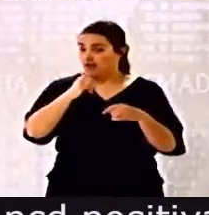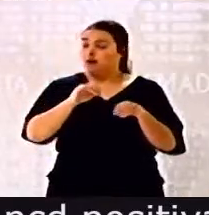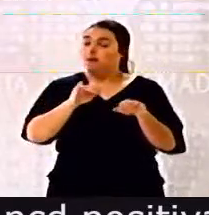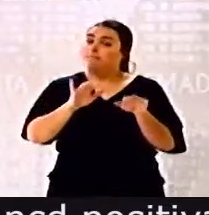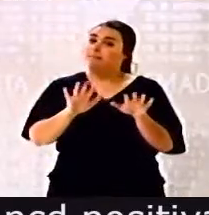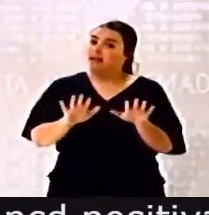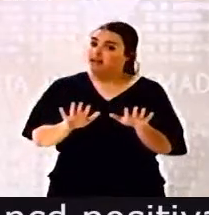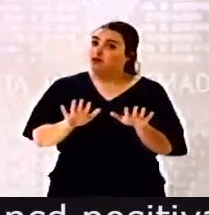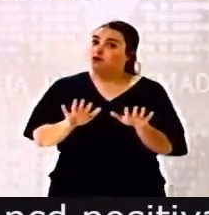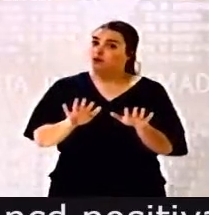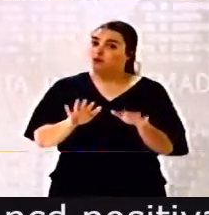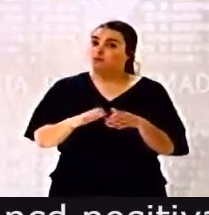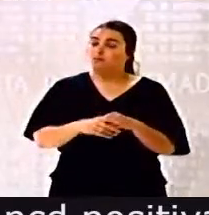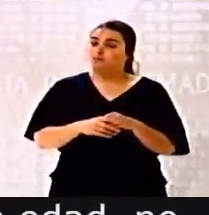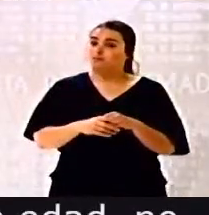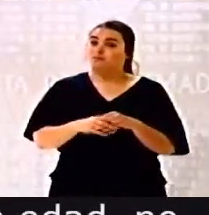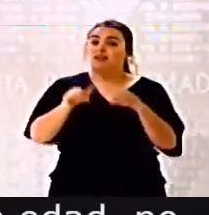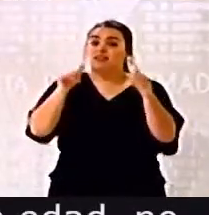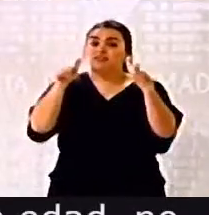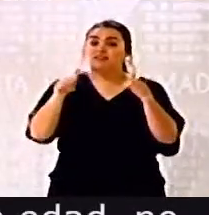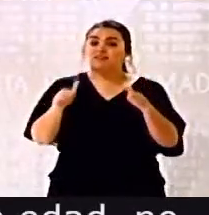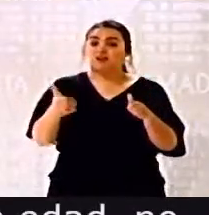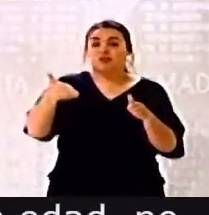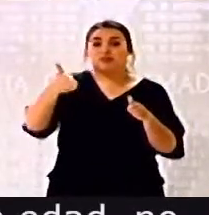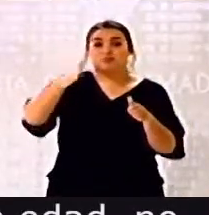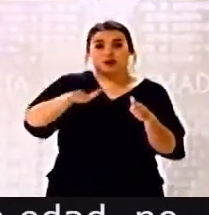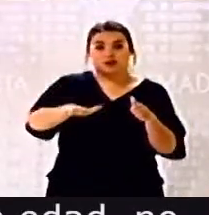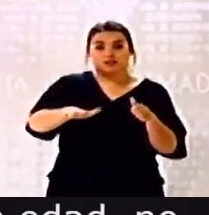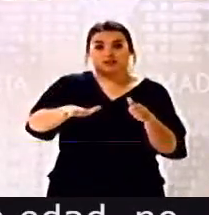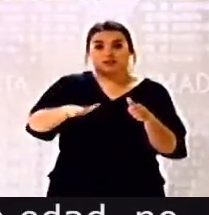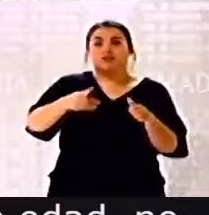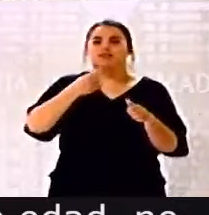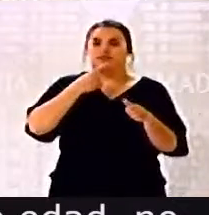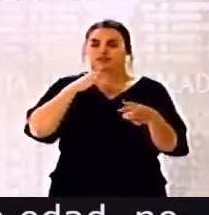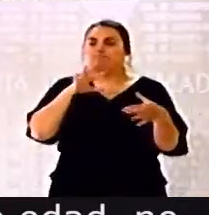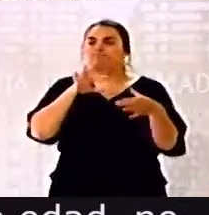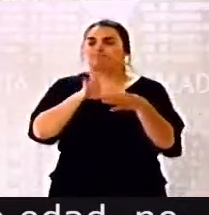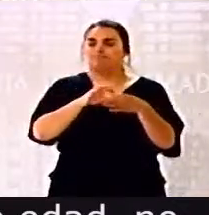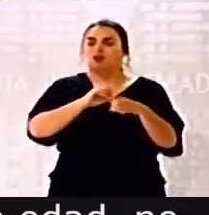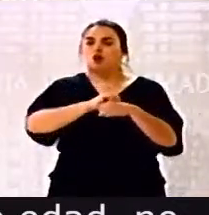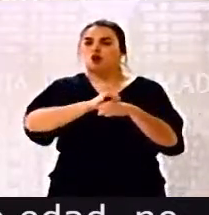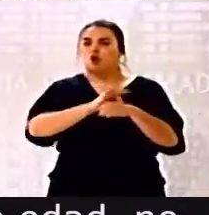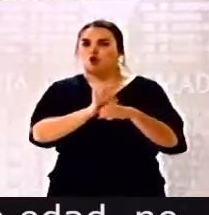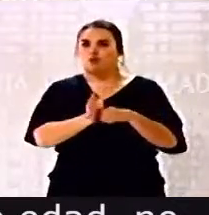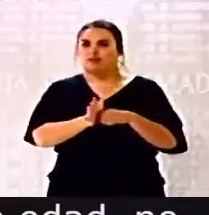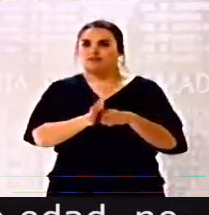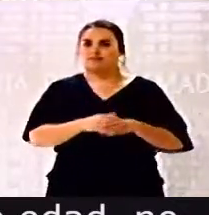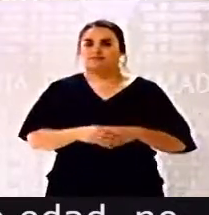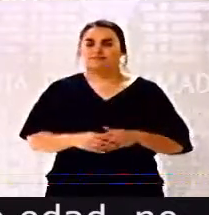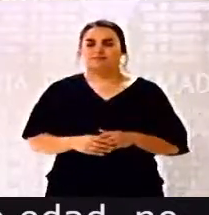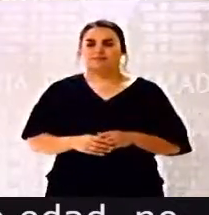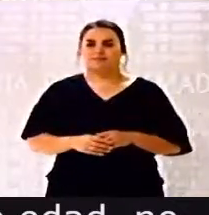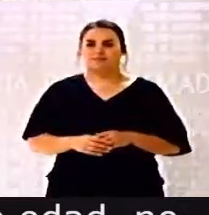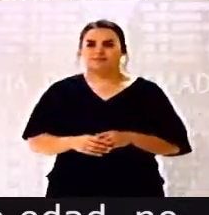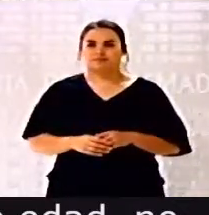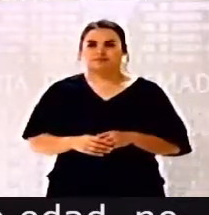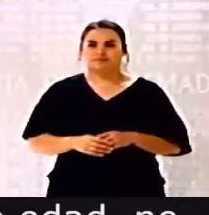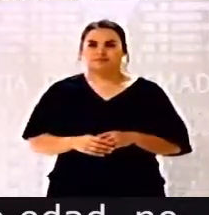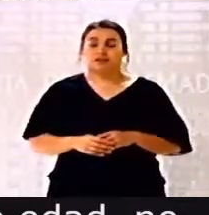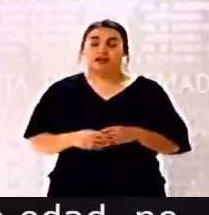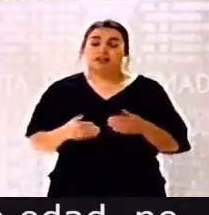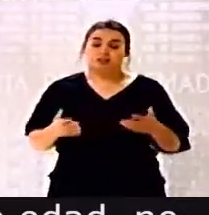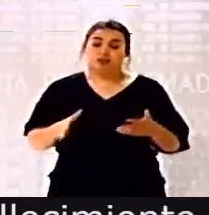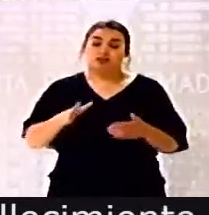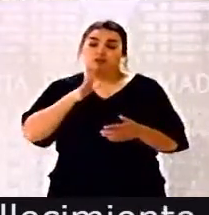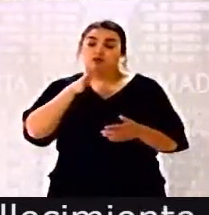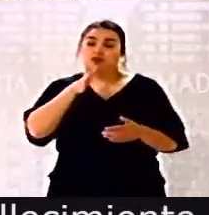pero que en su certificado de defunción ponía que habían fallecido por coronavirus, por COVID-19. Y, por lo